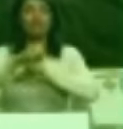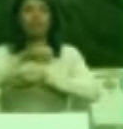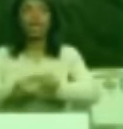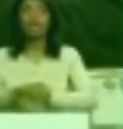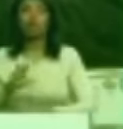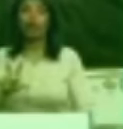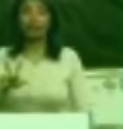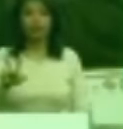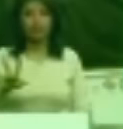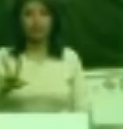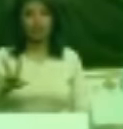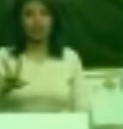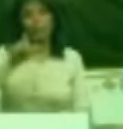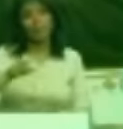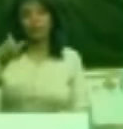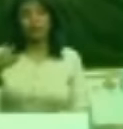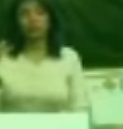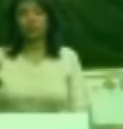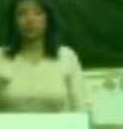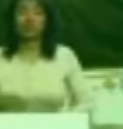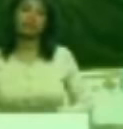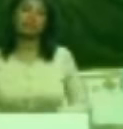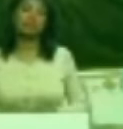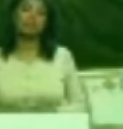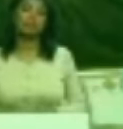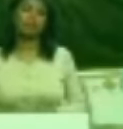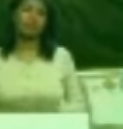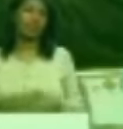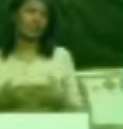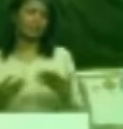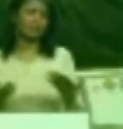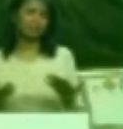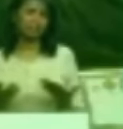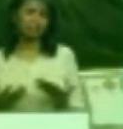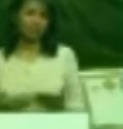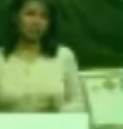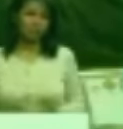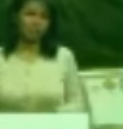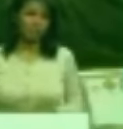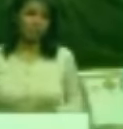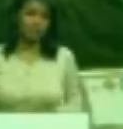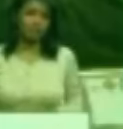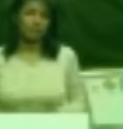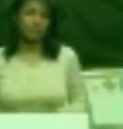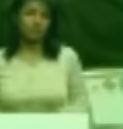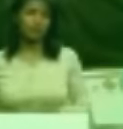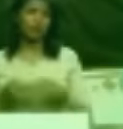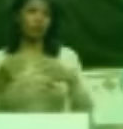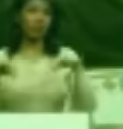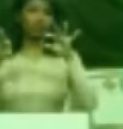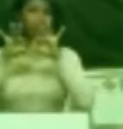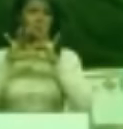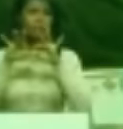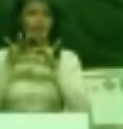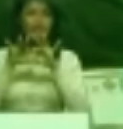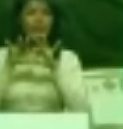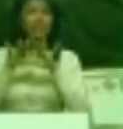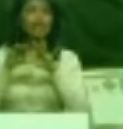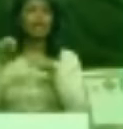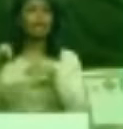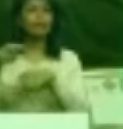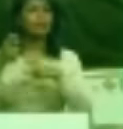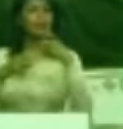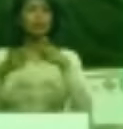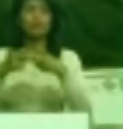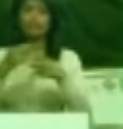fiscal, esta tarea de acabar de una manera importante este